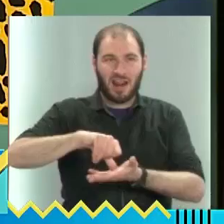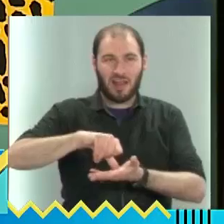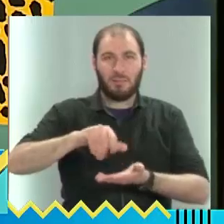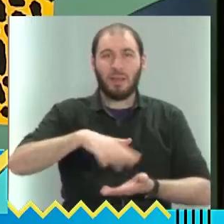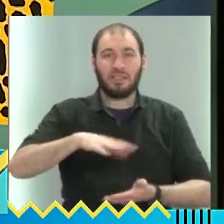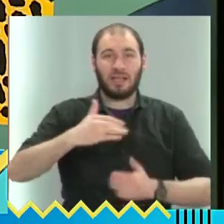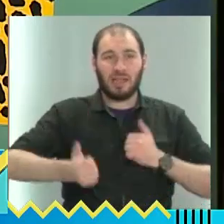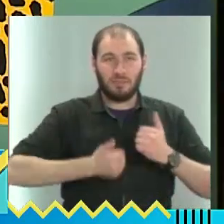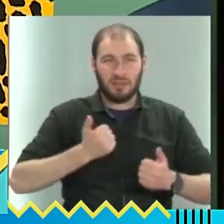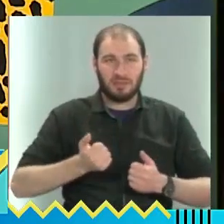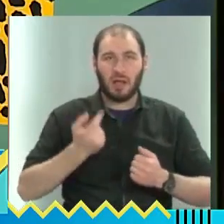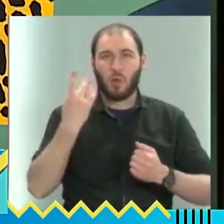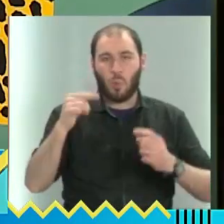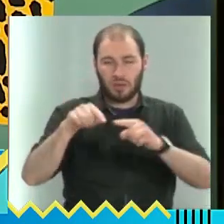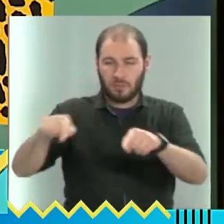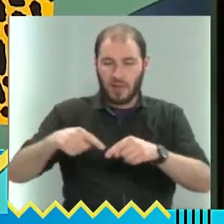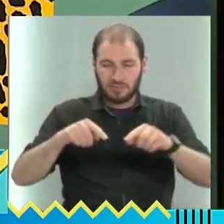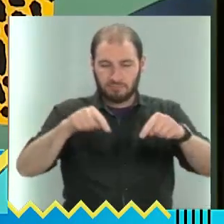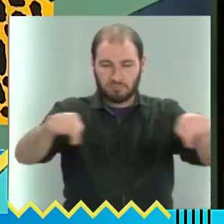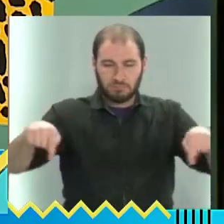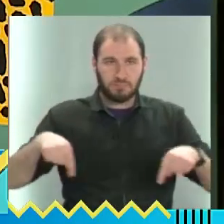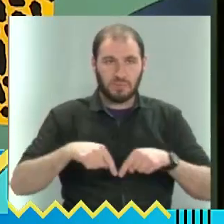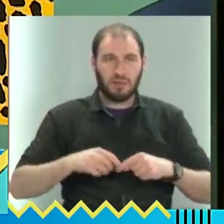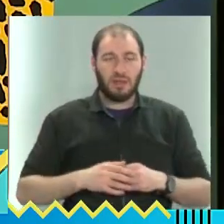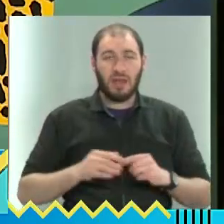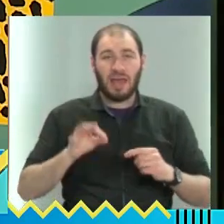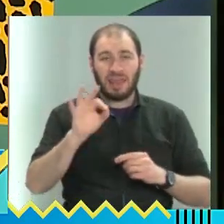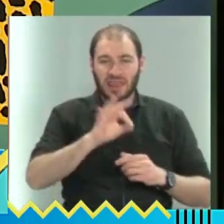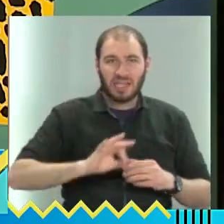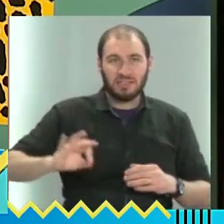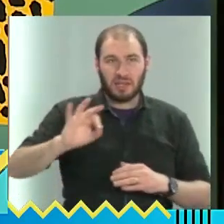de Independencia, las 4 plazas, que era un diseño que